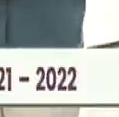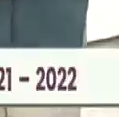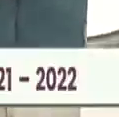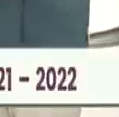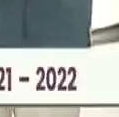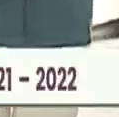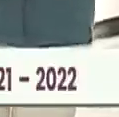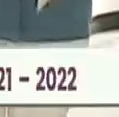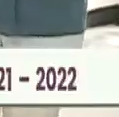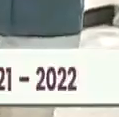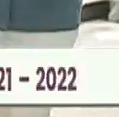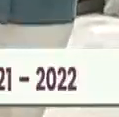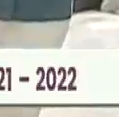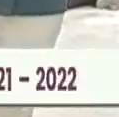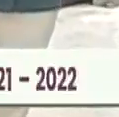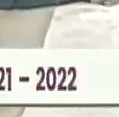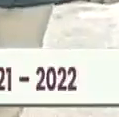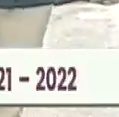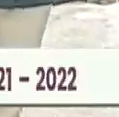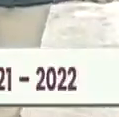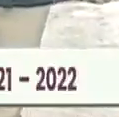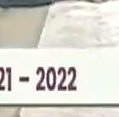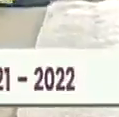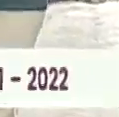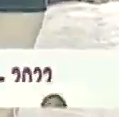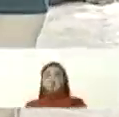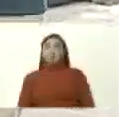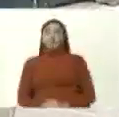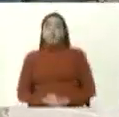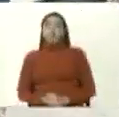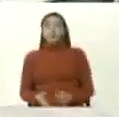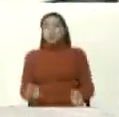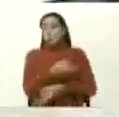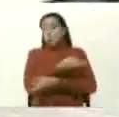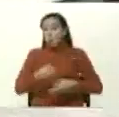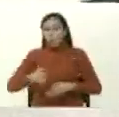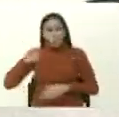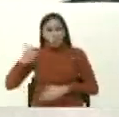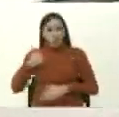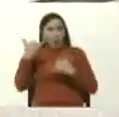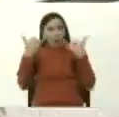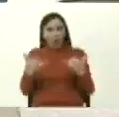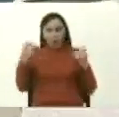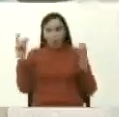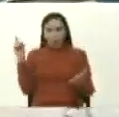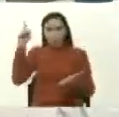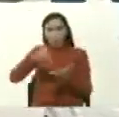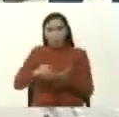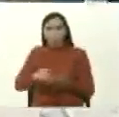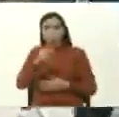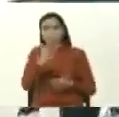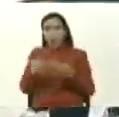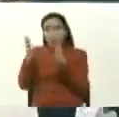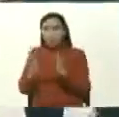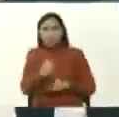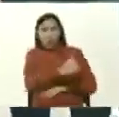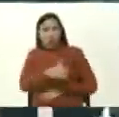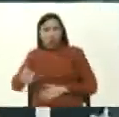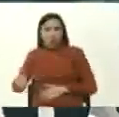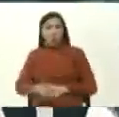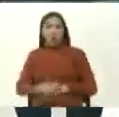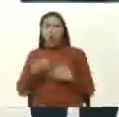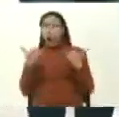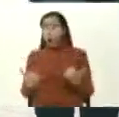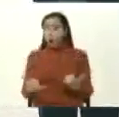uso pedagógico de los estudiantes. Correcto, bueno, vamos a aprovechar que estamos acá con nuestros niños y vamos a hacer un pase